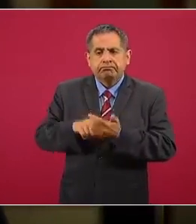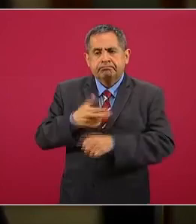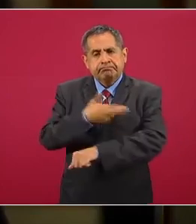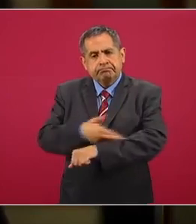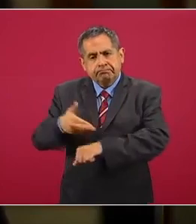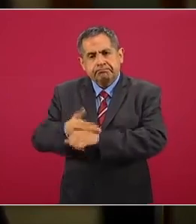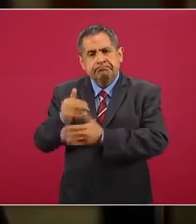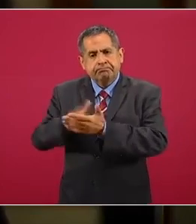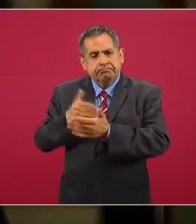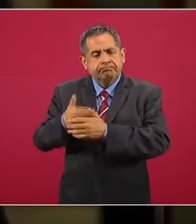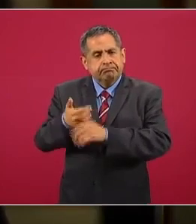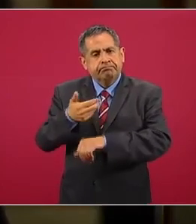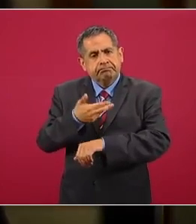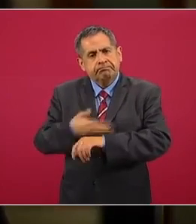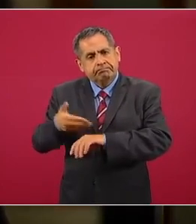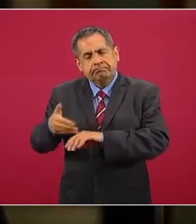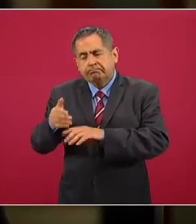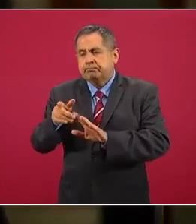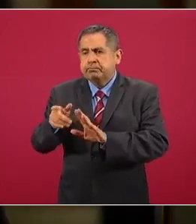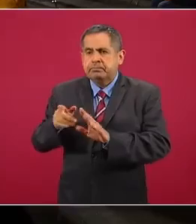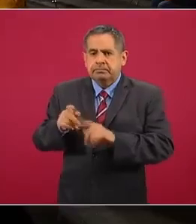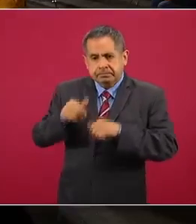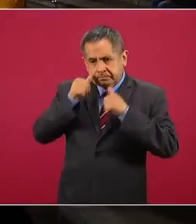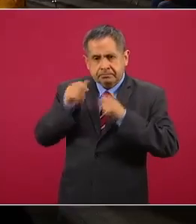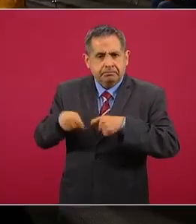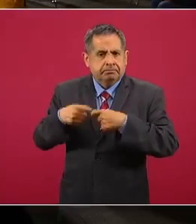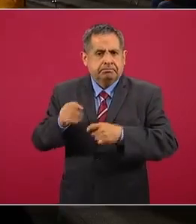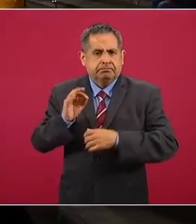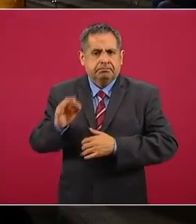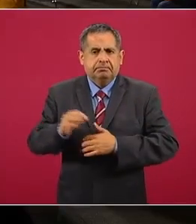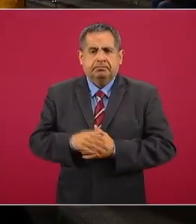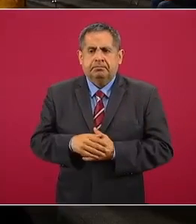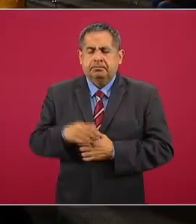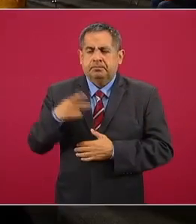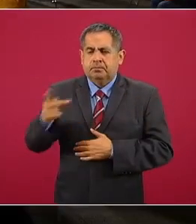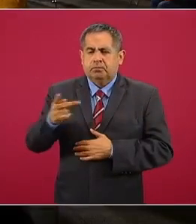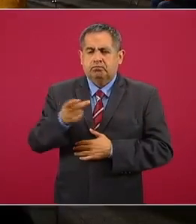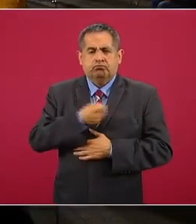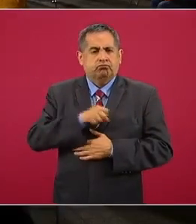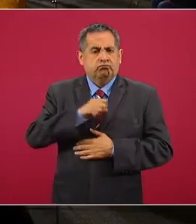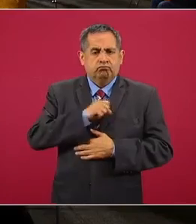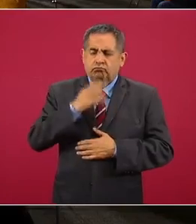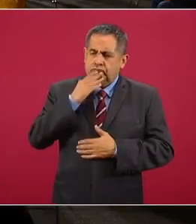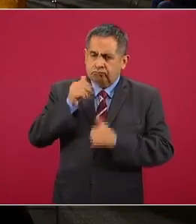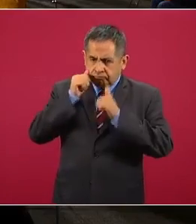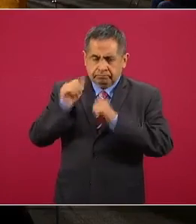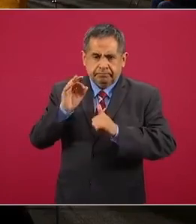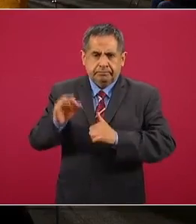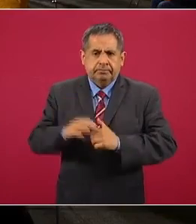de sus documentos en cuanto a su salud y a finanzas.